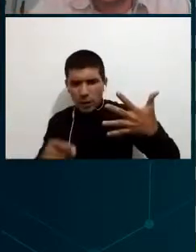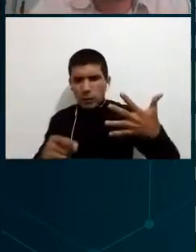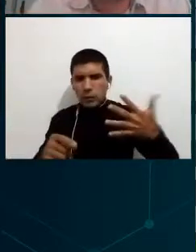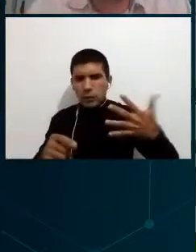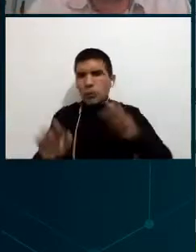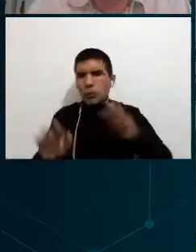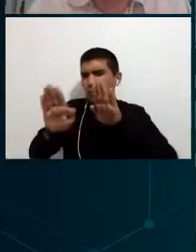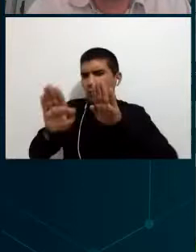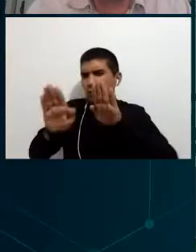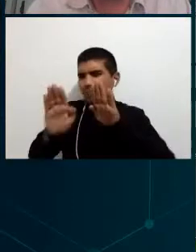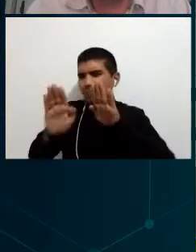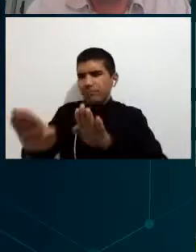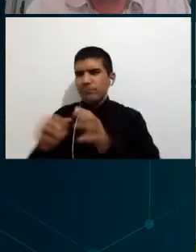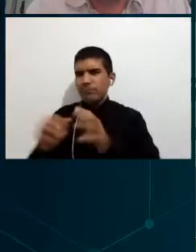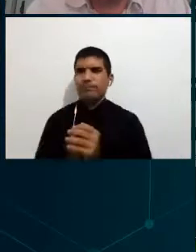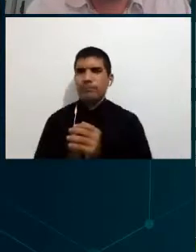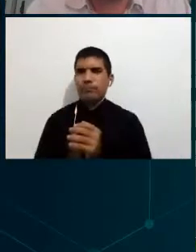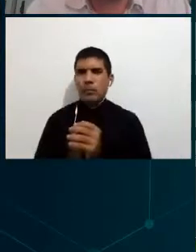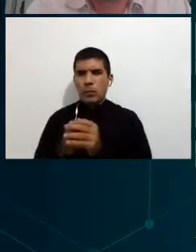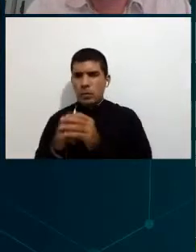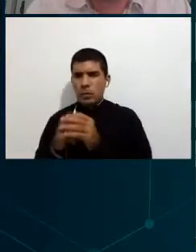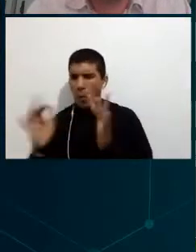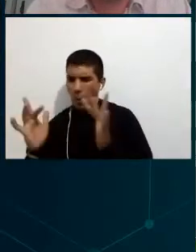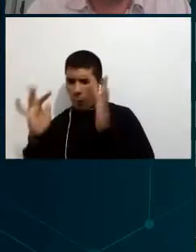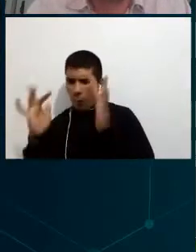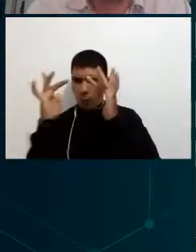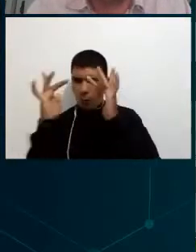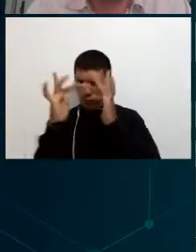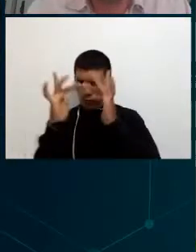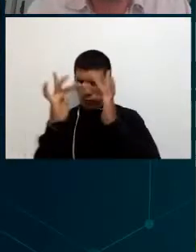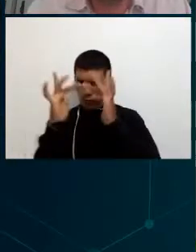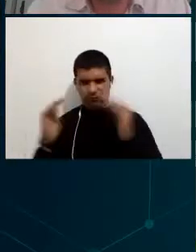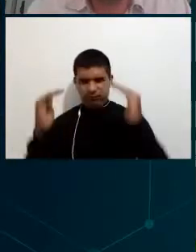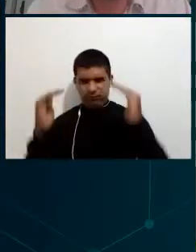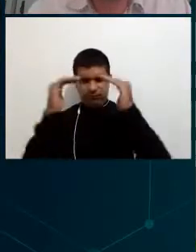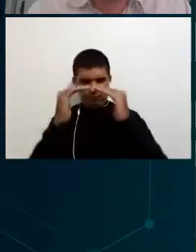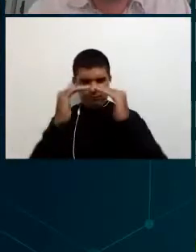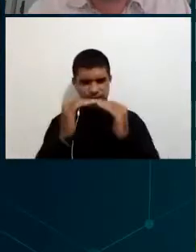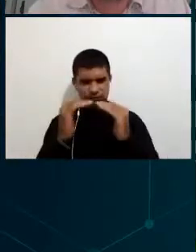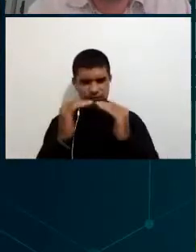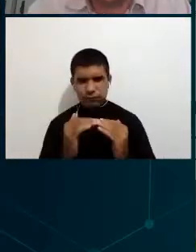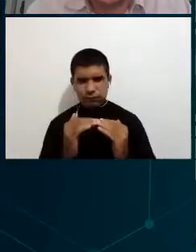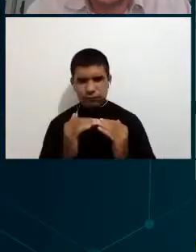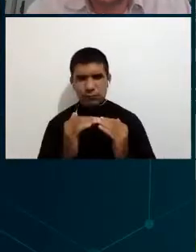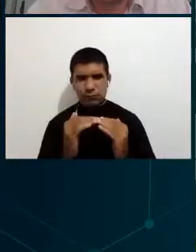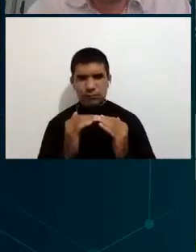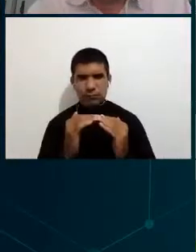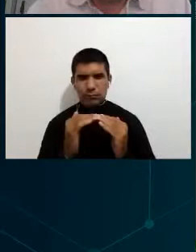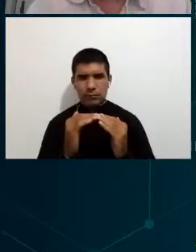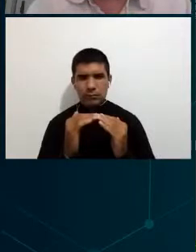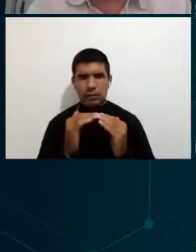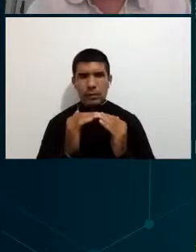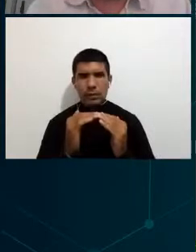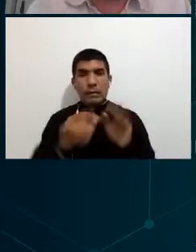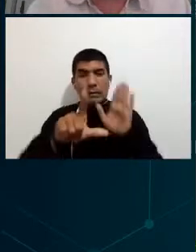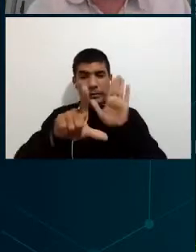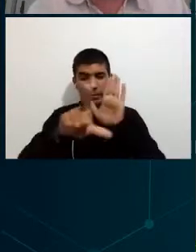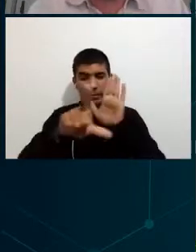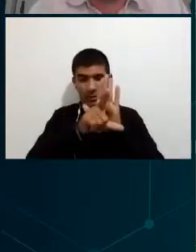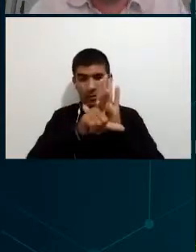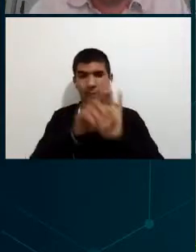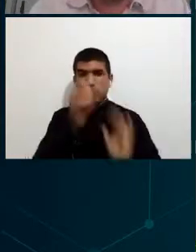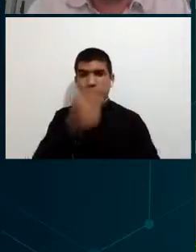sacamos, los tomamos como referencia o de acuerdo a lo que establece la norma IEEE 1646. Esta norma que dice,